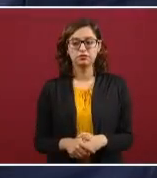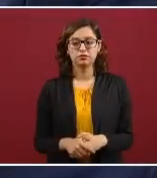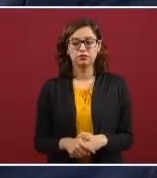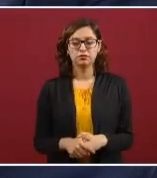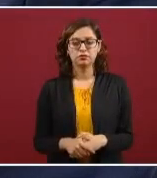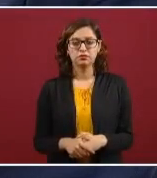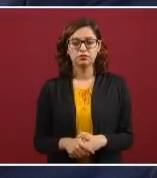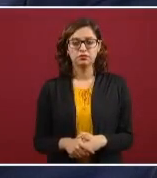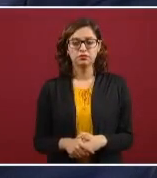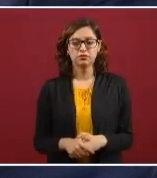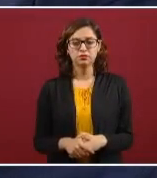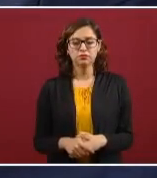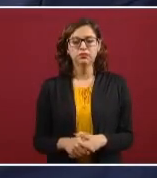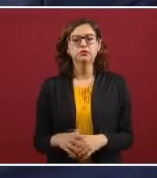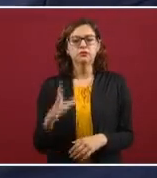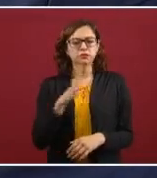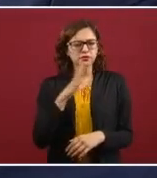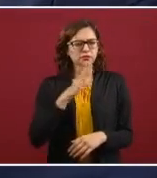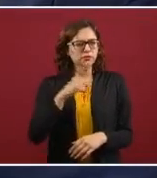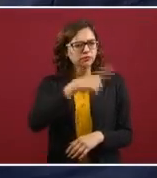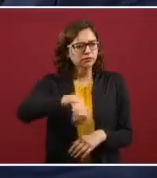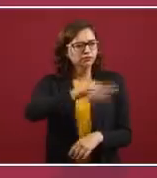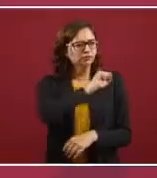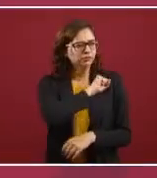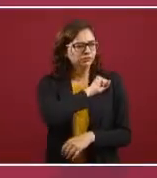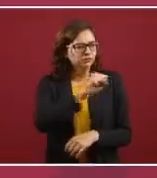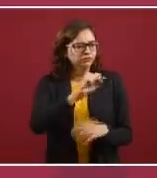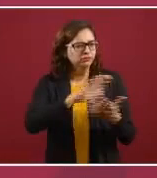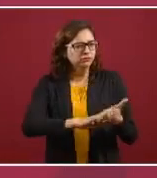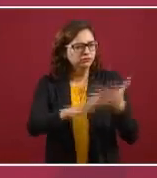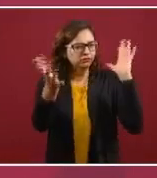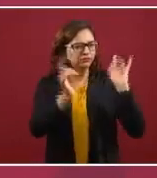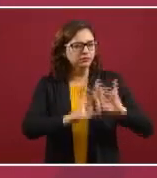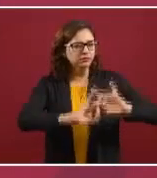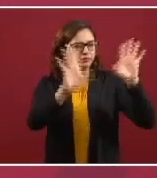de delincuencia que nos preocupa mucho,